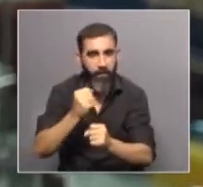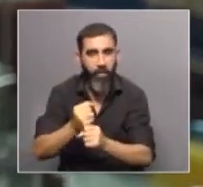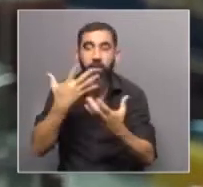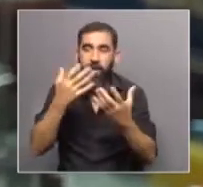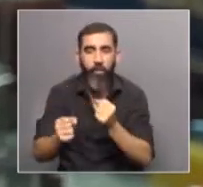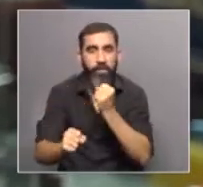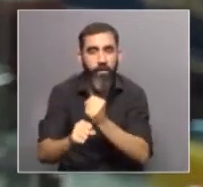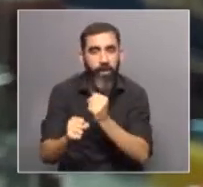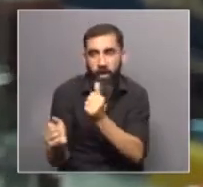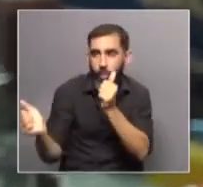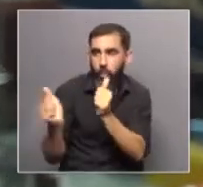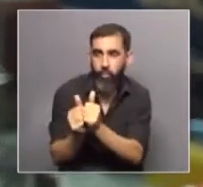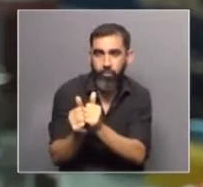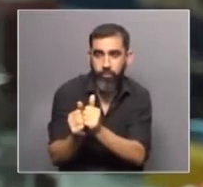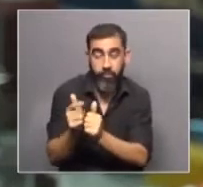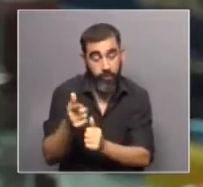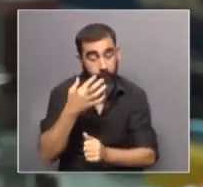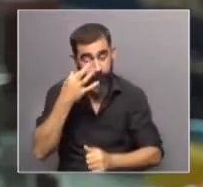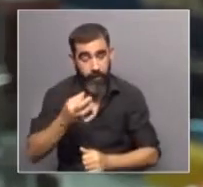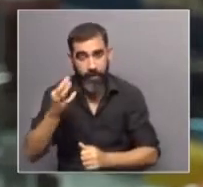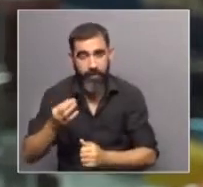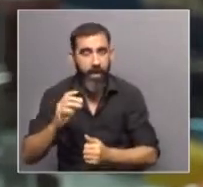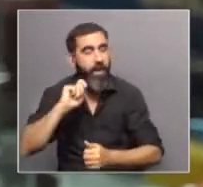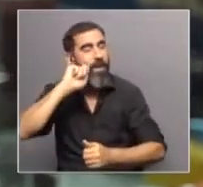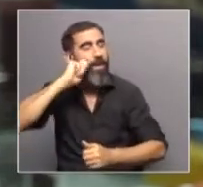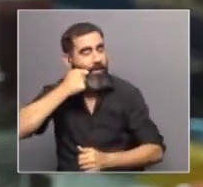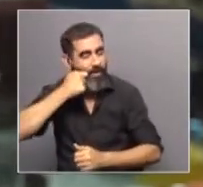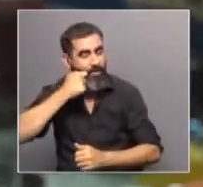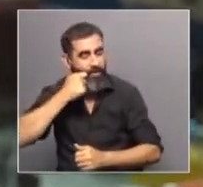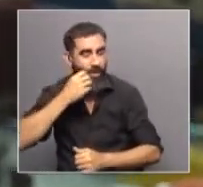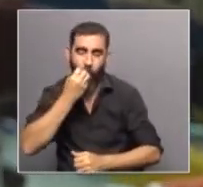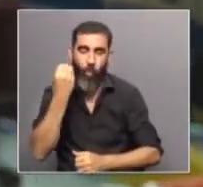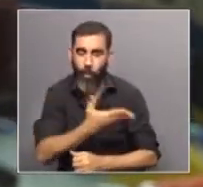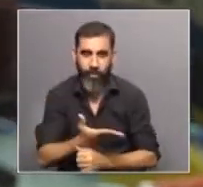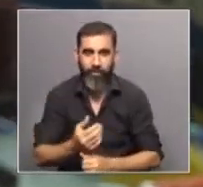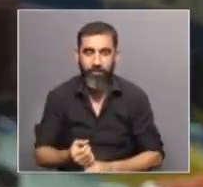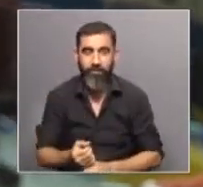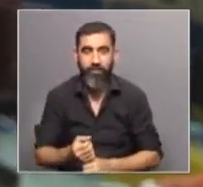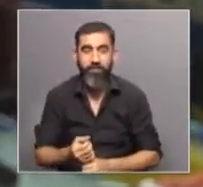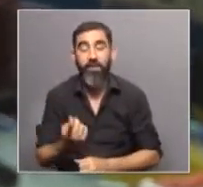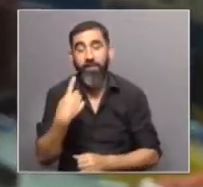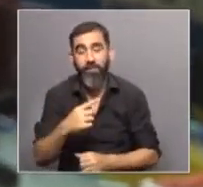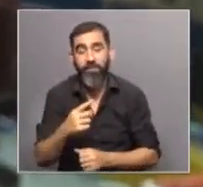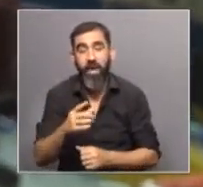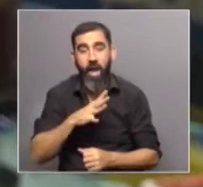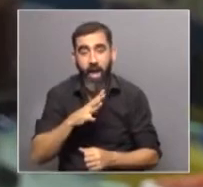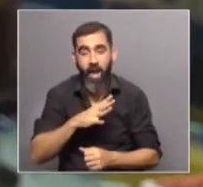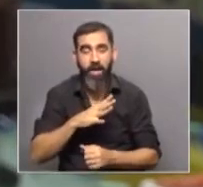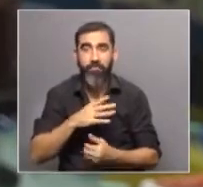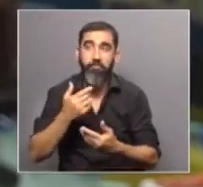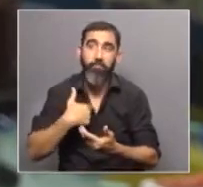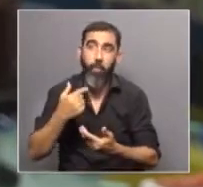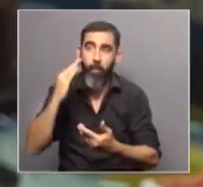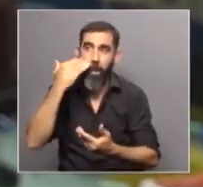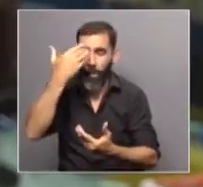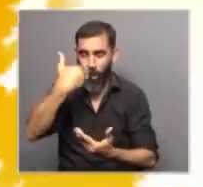trabajar contigo. Y eso siempre es lindo, siempre es reconfortante. O sea, en definitiva, el pasar a existir